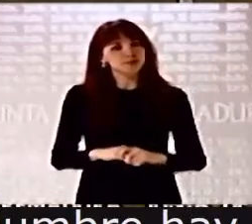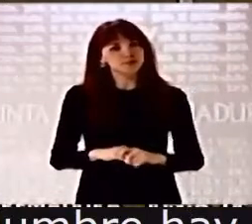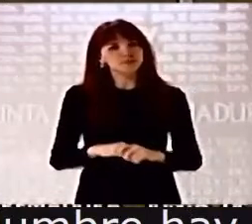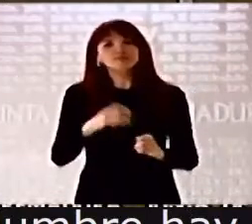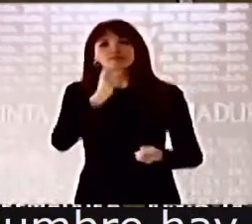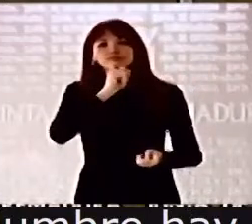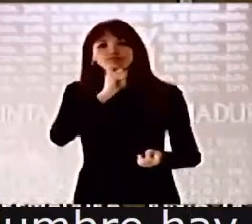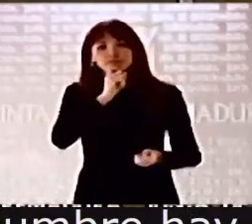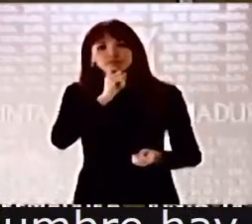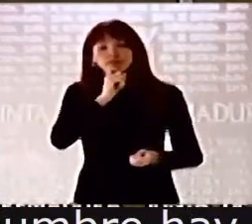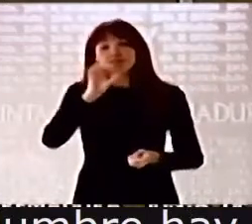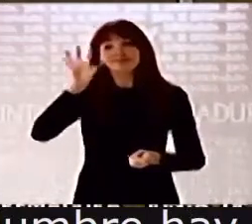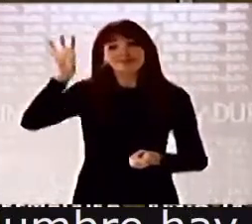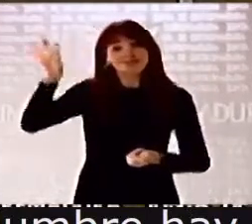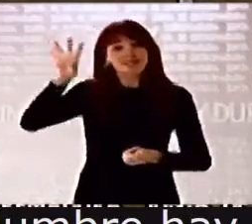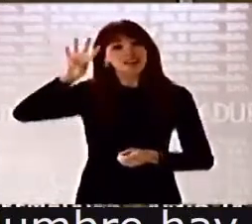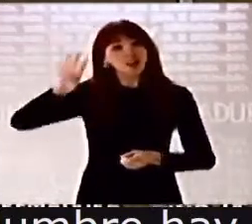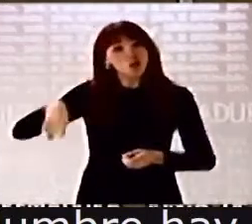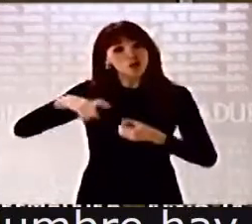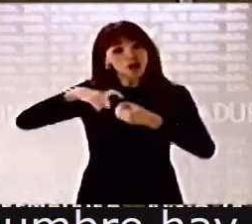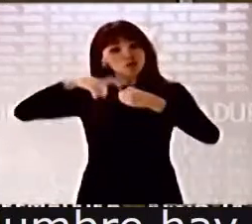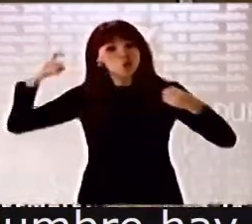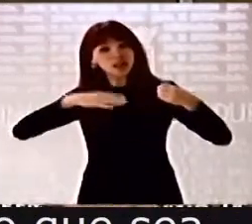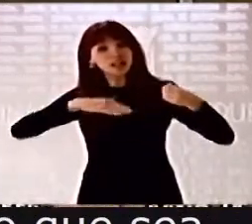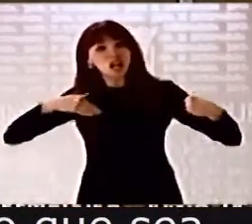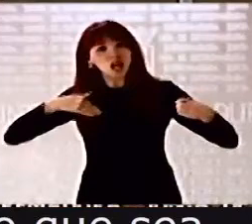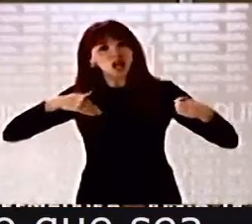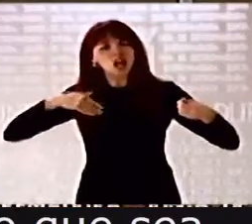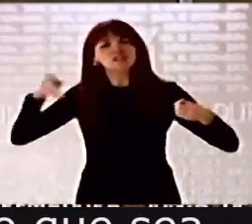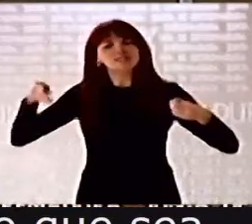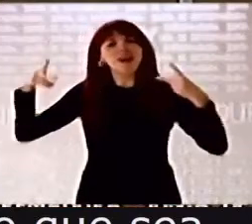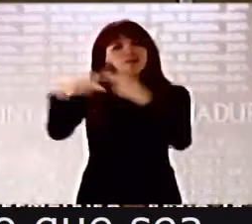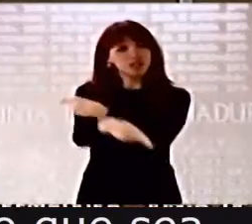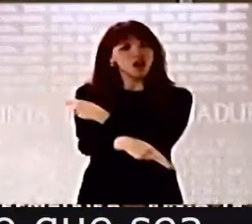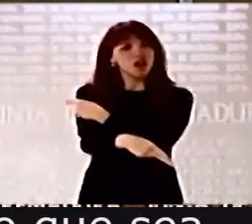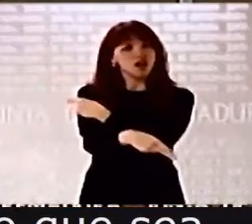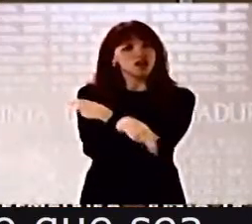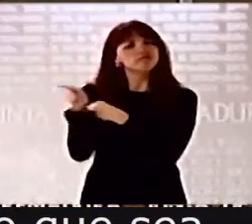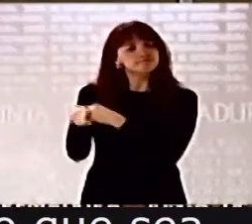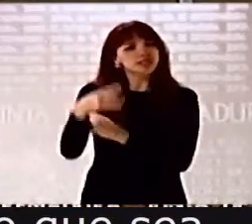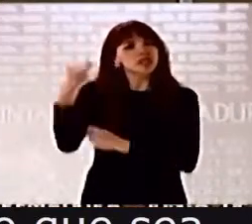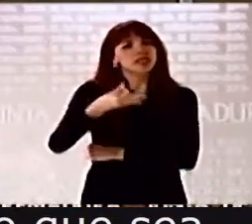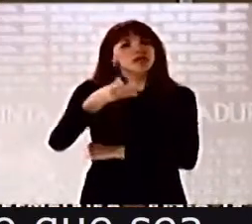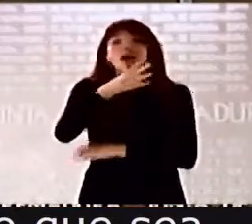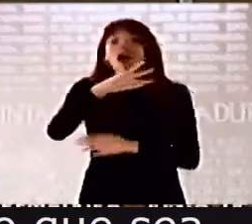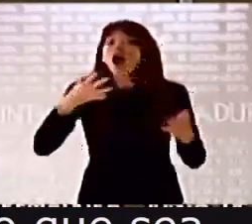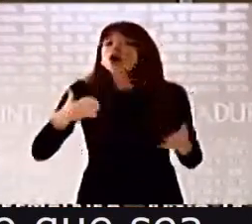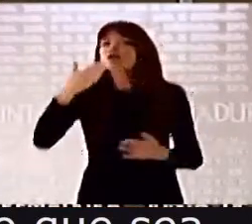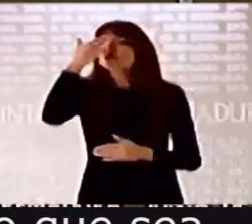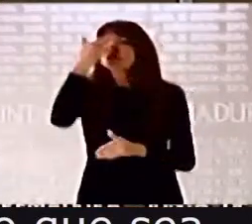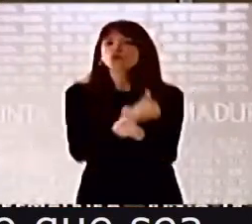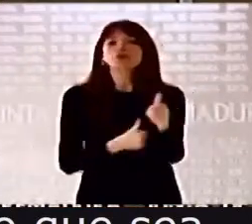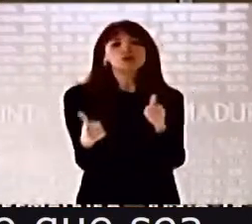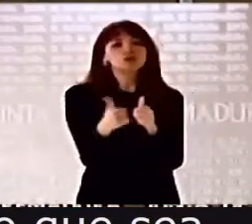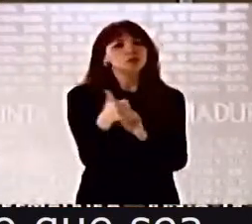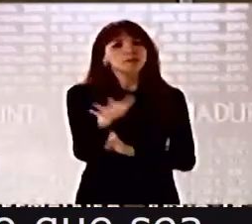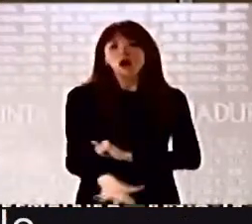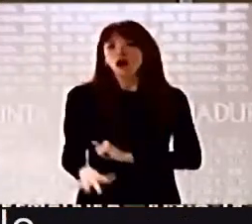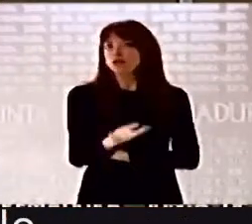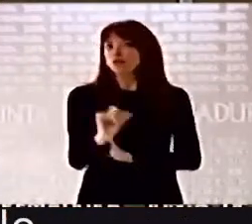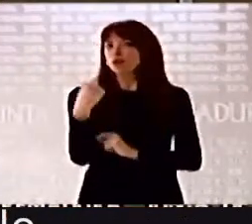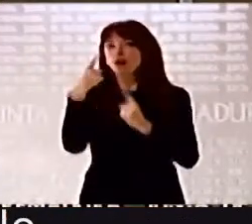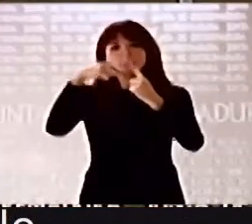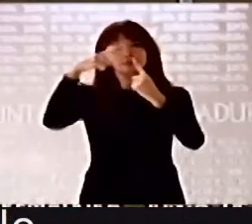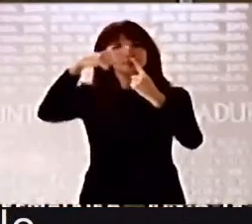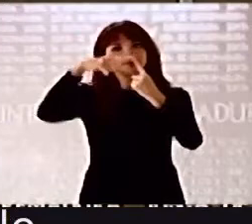evitando que el independentismo sea relevante en España. Las hay. Y eso debería ser ahora lo fundamental, lo esencial, que